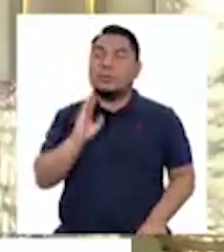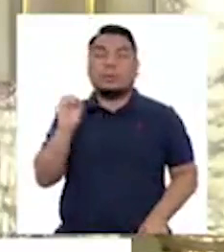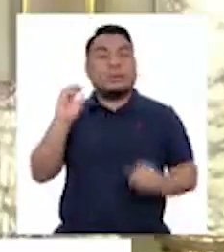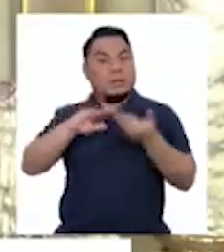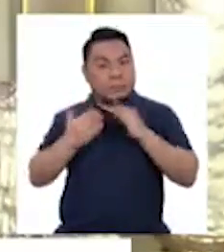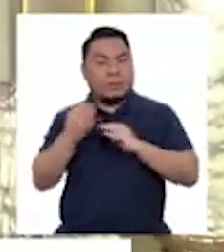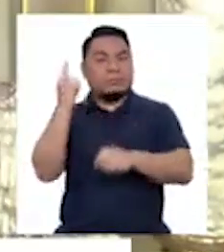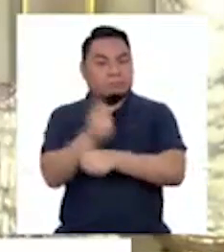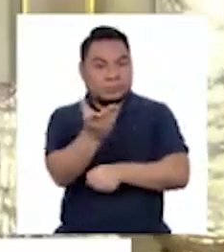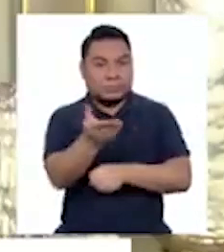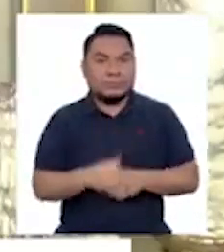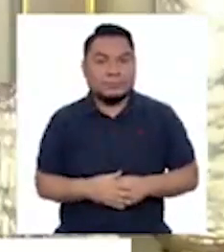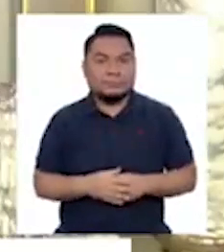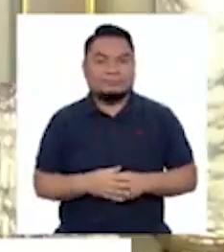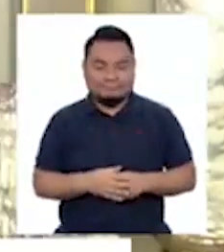patria os lo demanden.